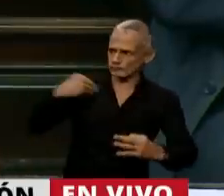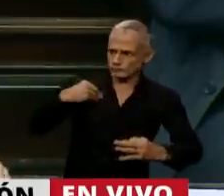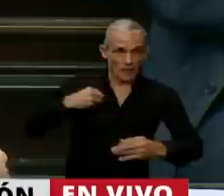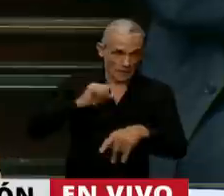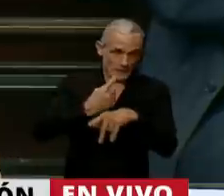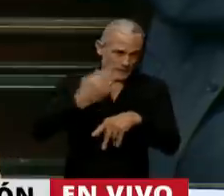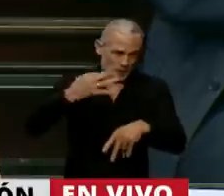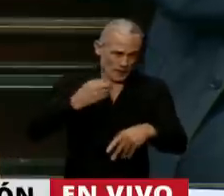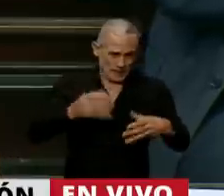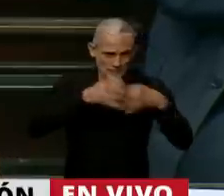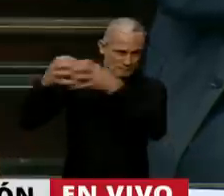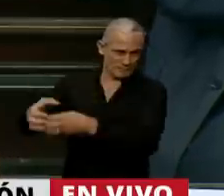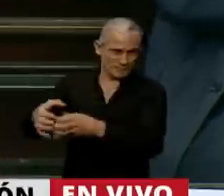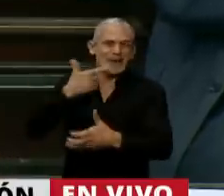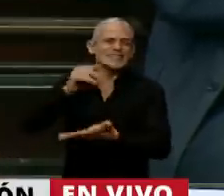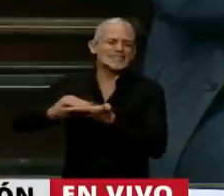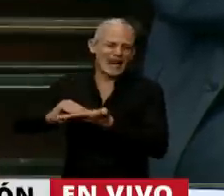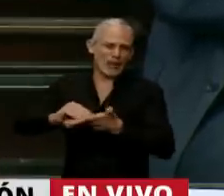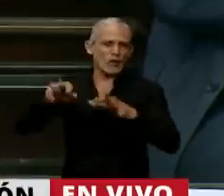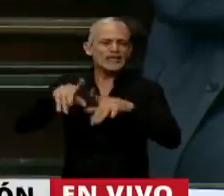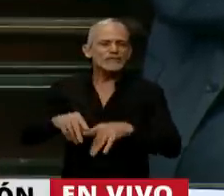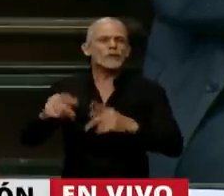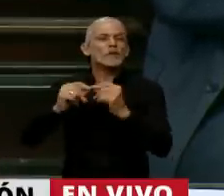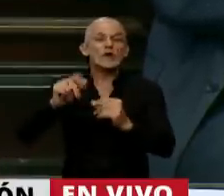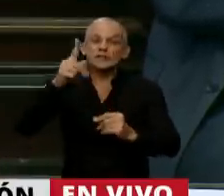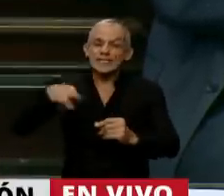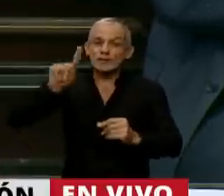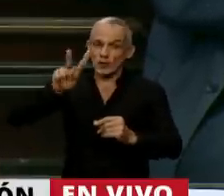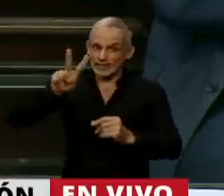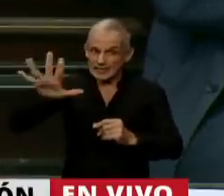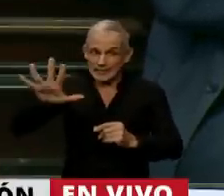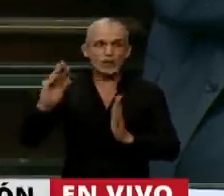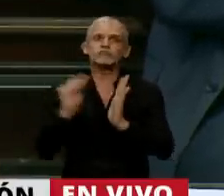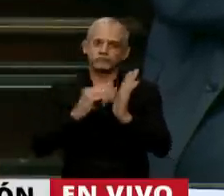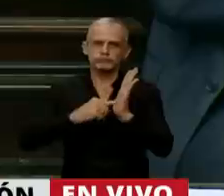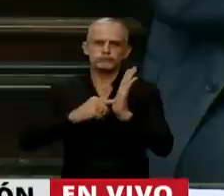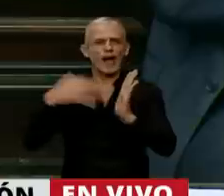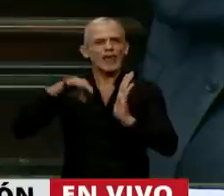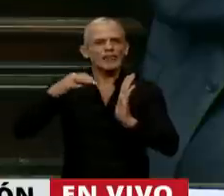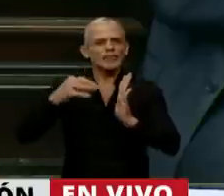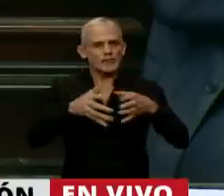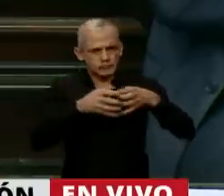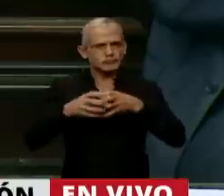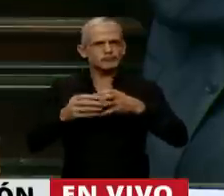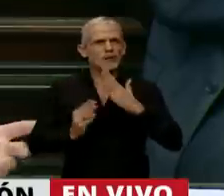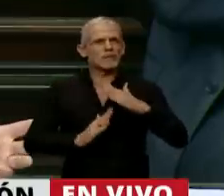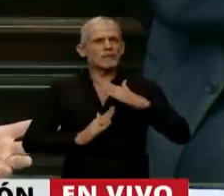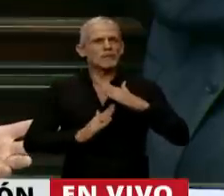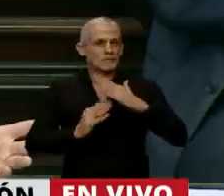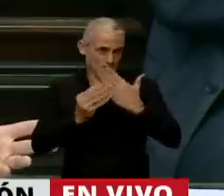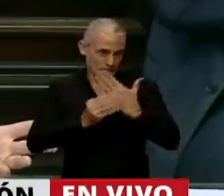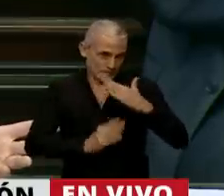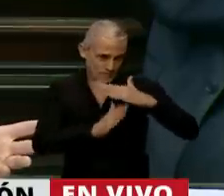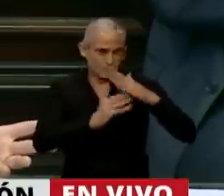al Senado de la Nación. El informe número 125 quedaba establecido que iba allí primero.